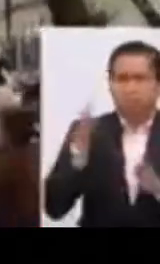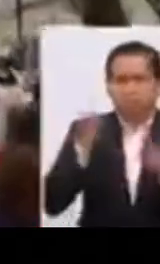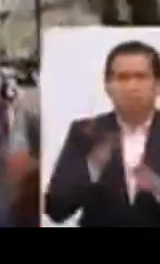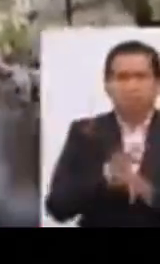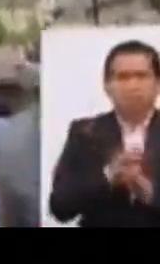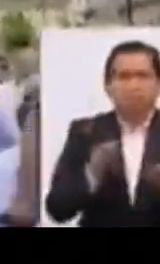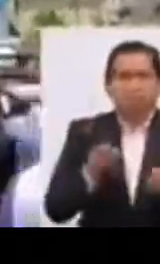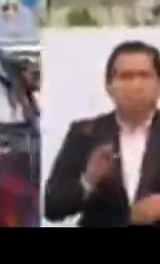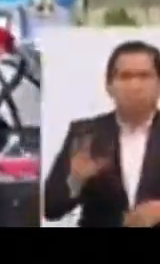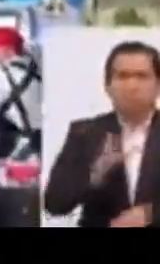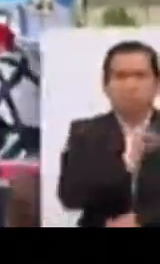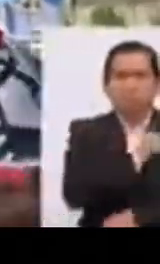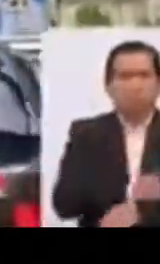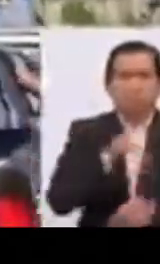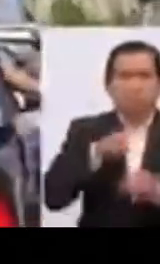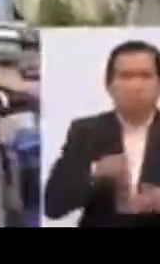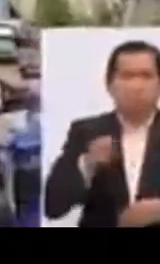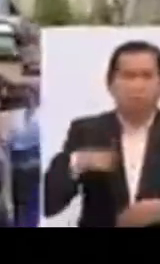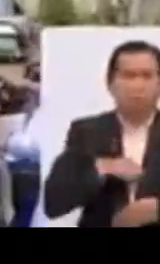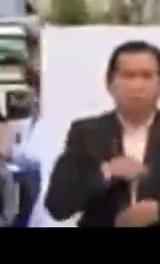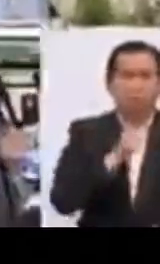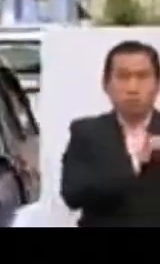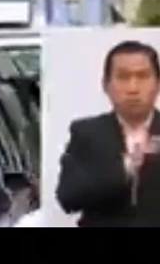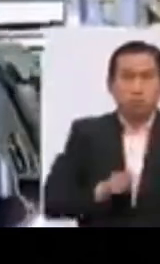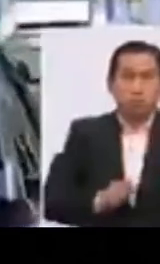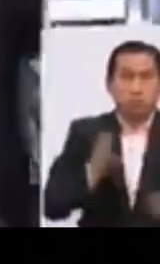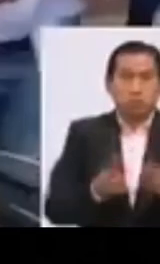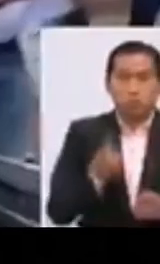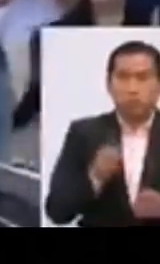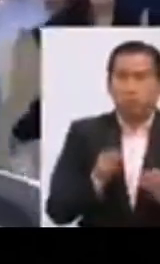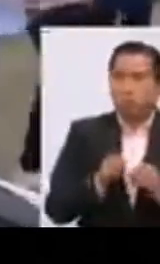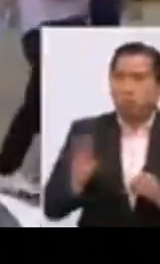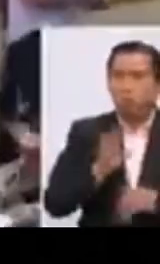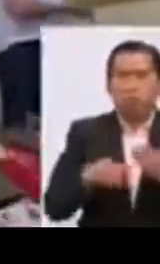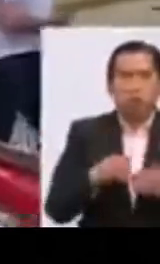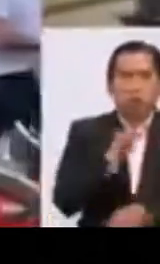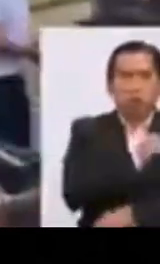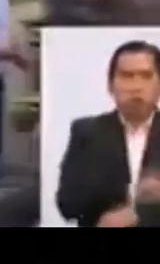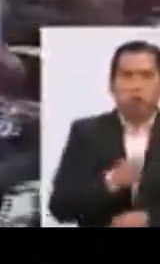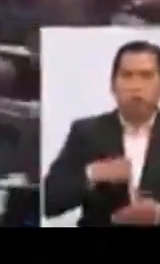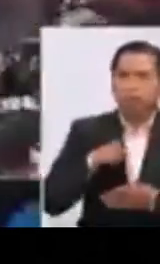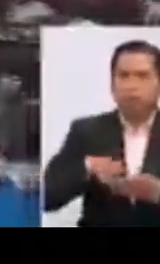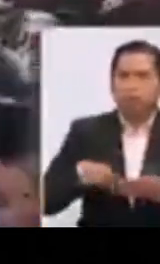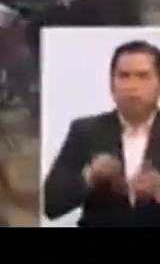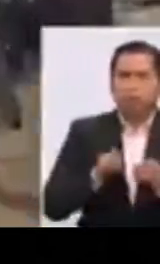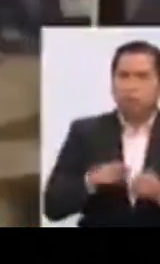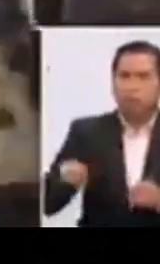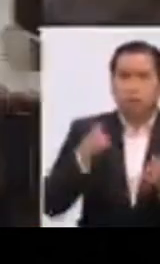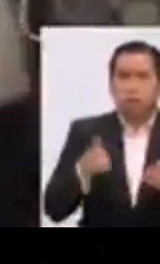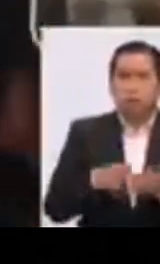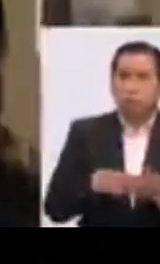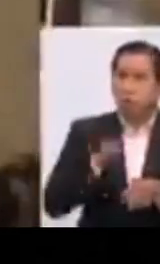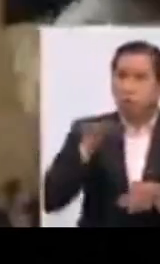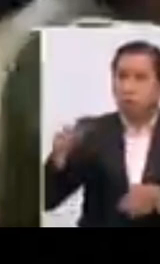de respeto a las autoridades electas y no solamente al alcalde, sino a todas las autoridades. Y yo critico mucho, hoy día salían,